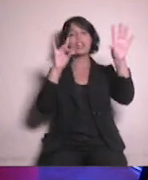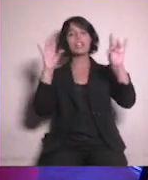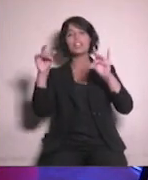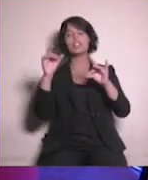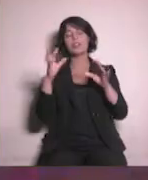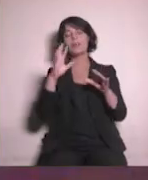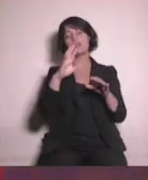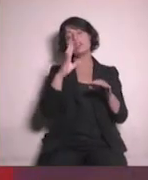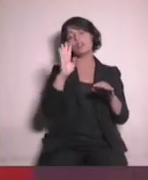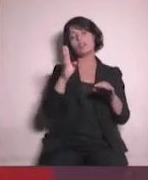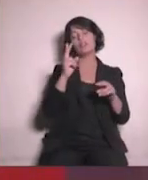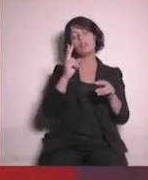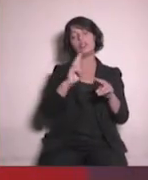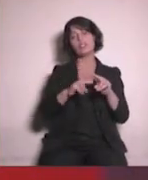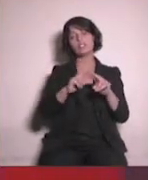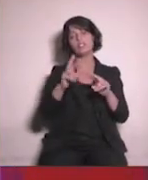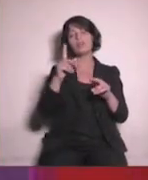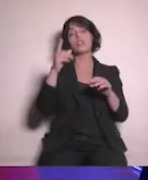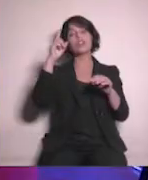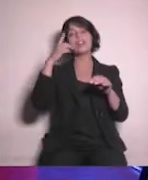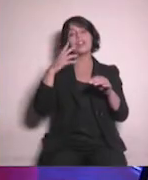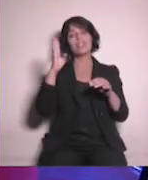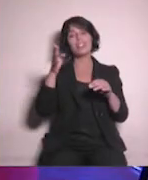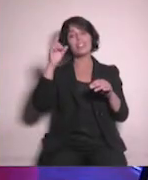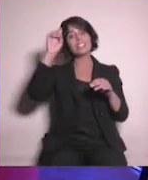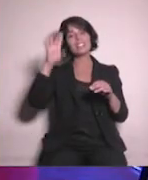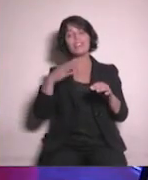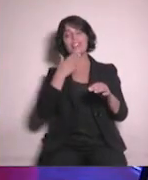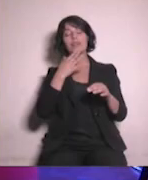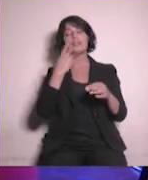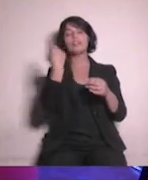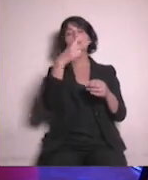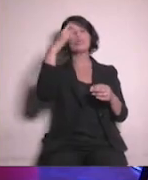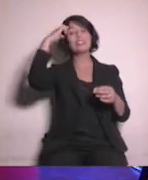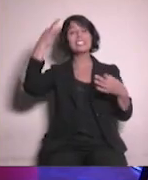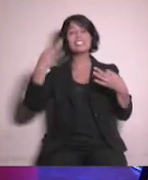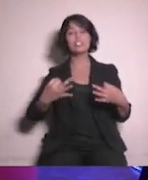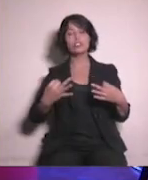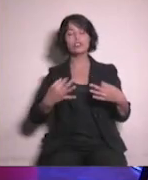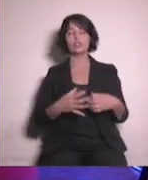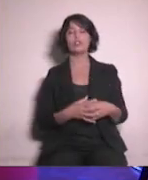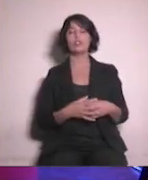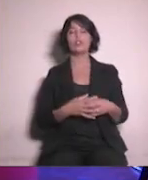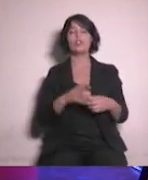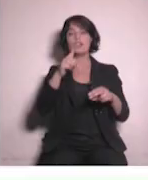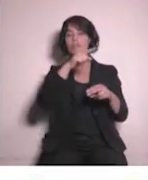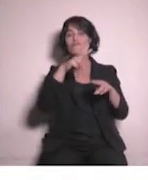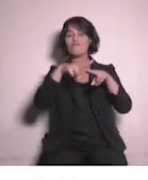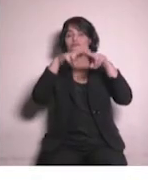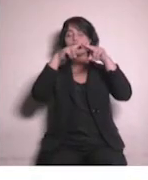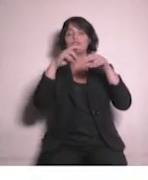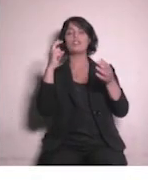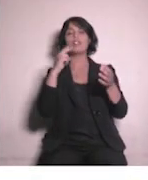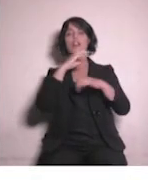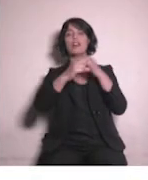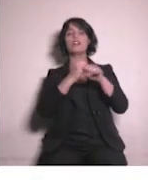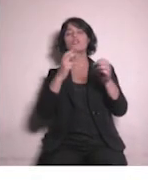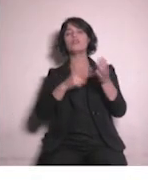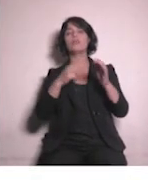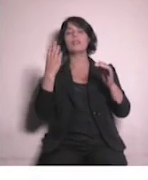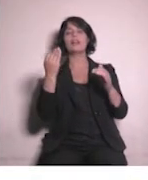pero también es importante tener conciencia de las decisiones que se están tomando. Este es un fondo que en el año 2014 tuvo un